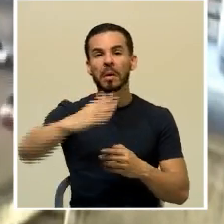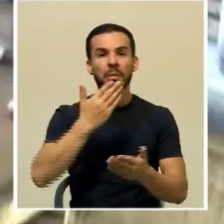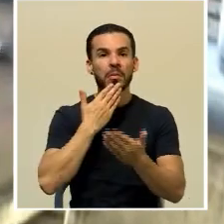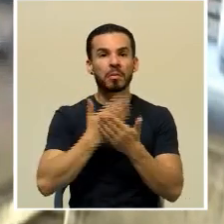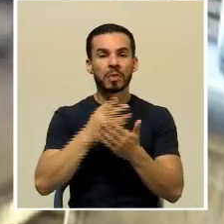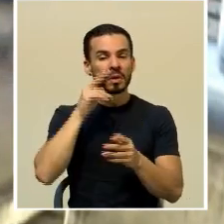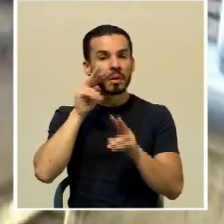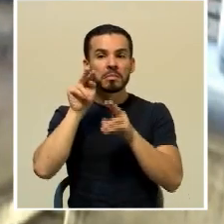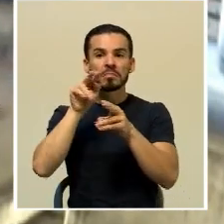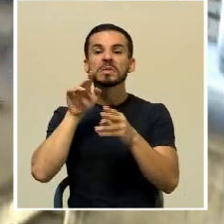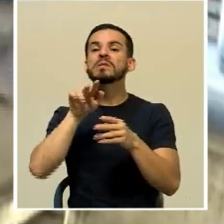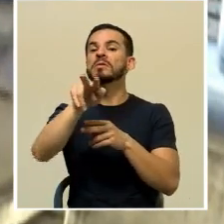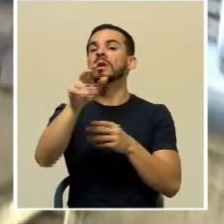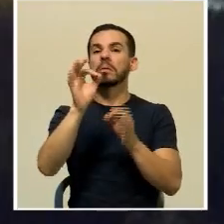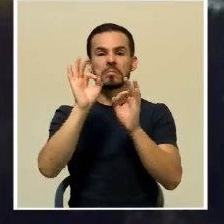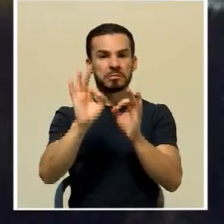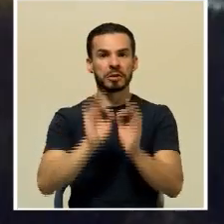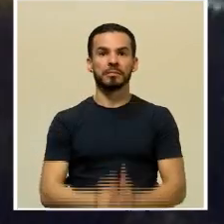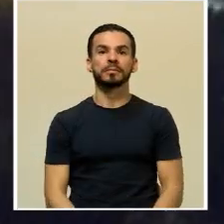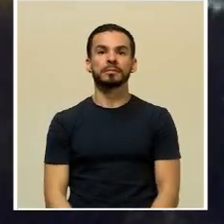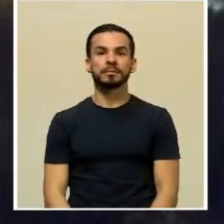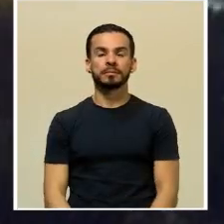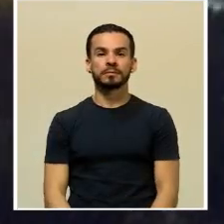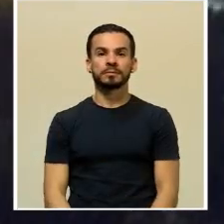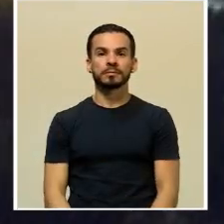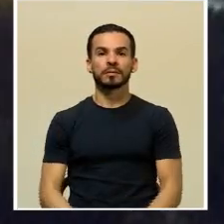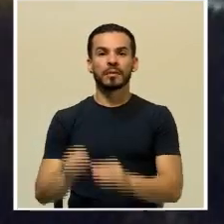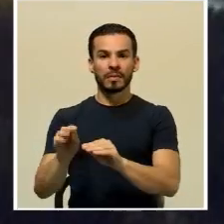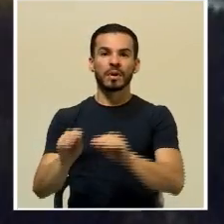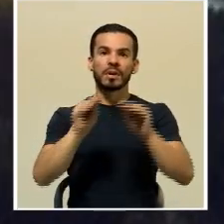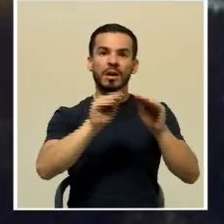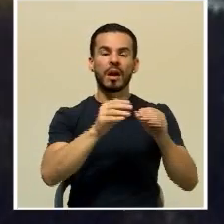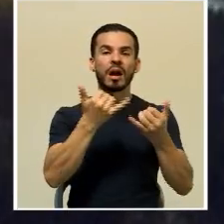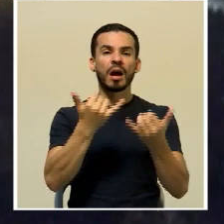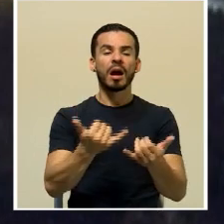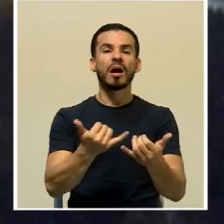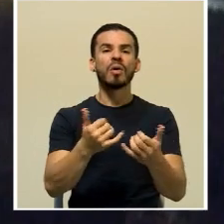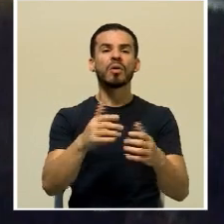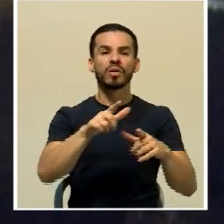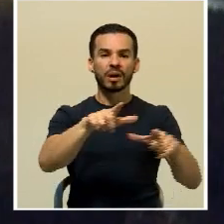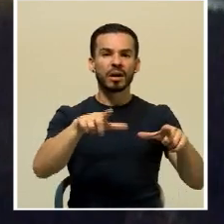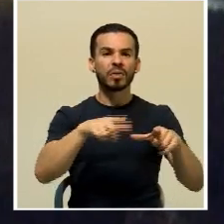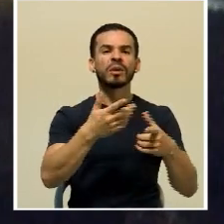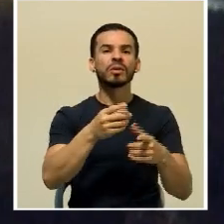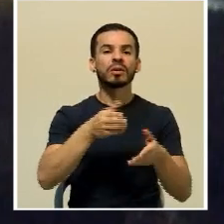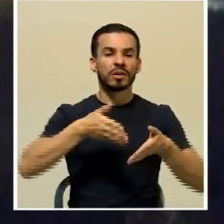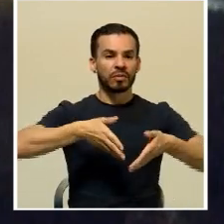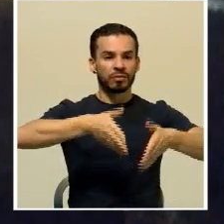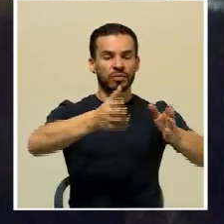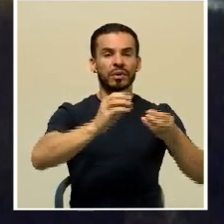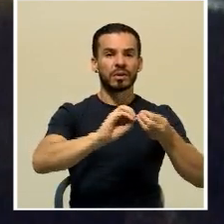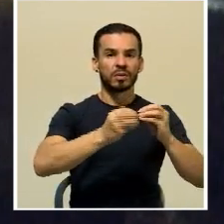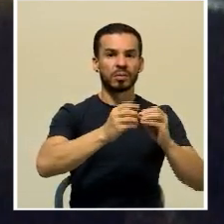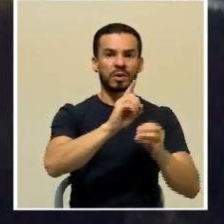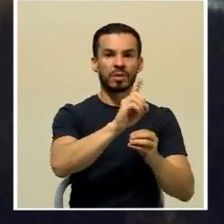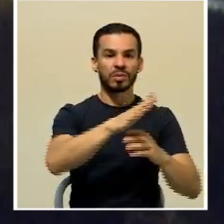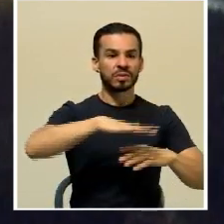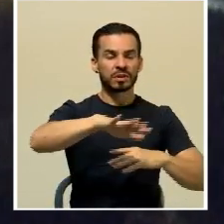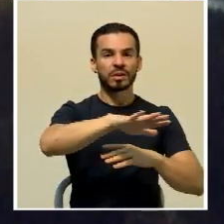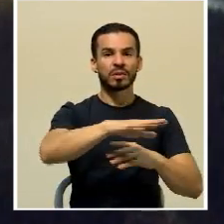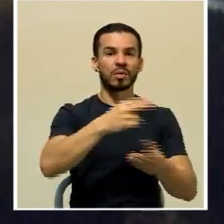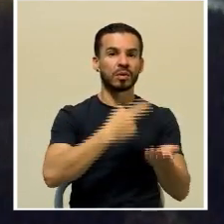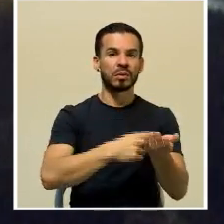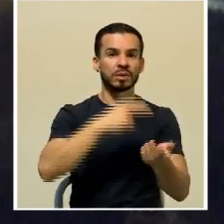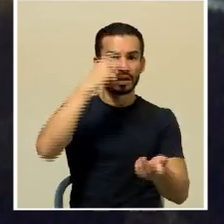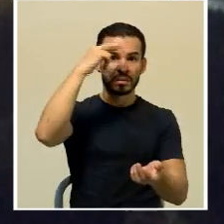la visibilidad también lo es. Nos movemos ahora hacia la ruta 1 en el sector del Hospital